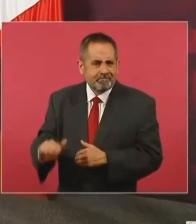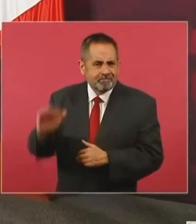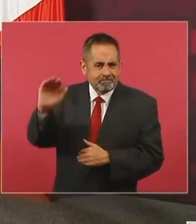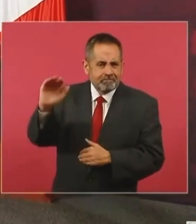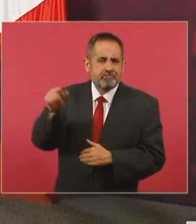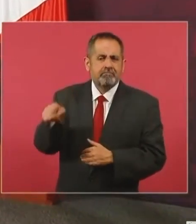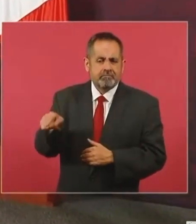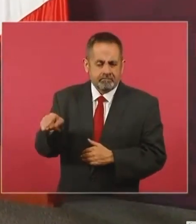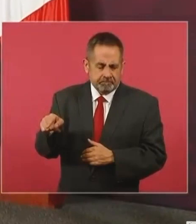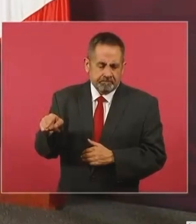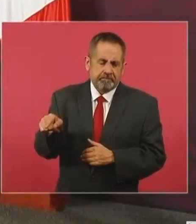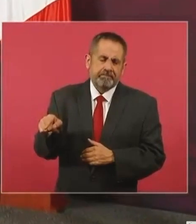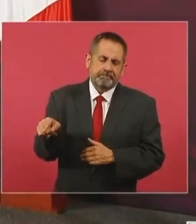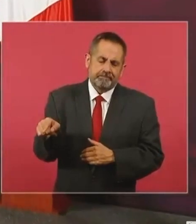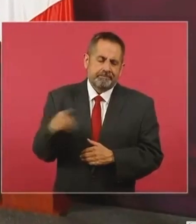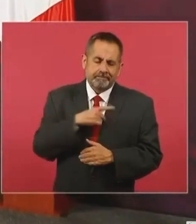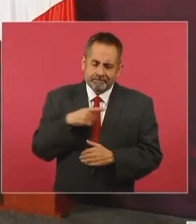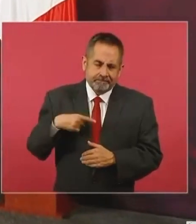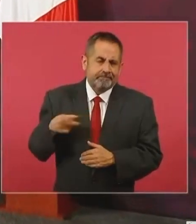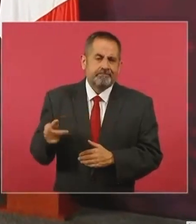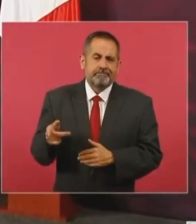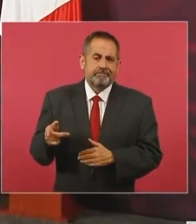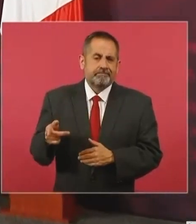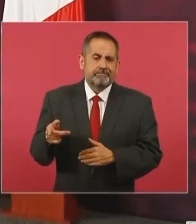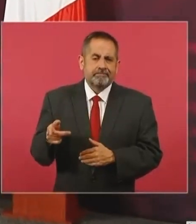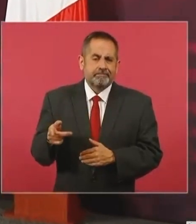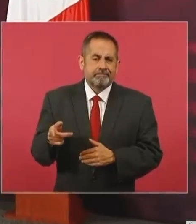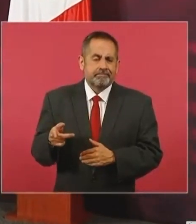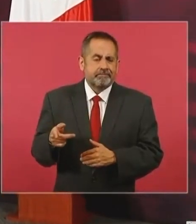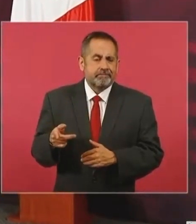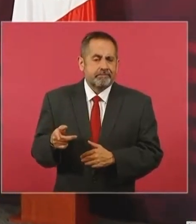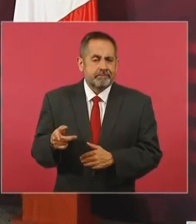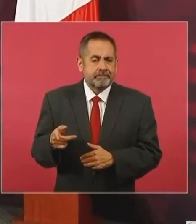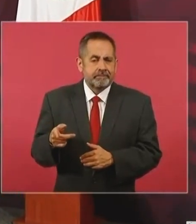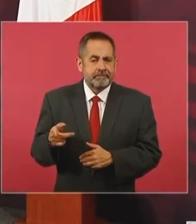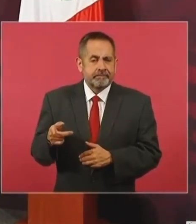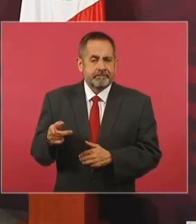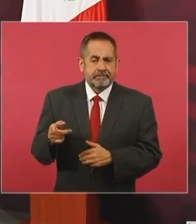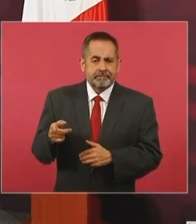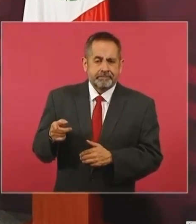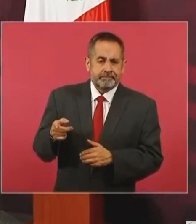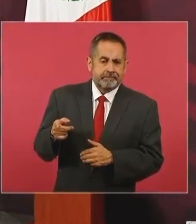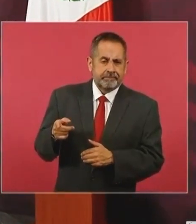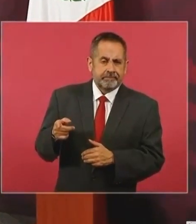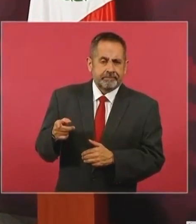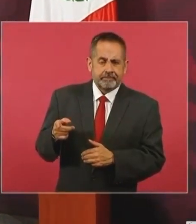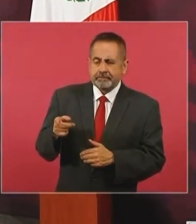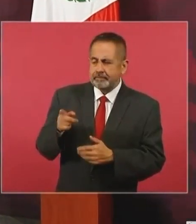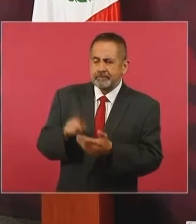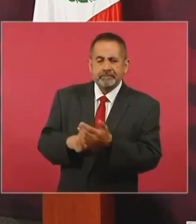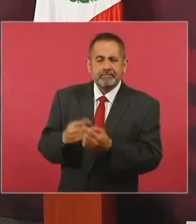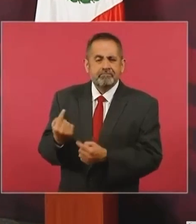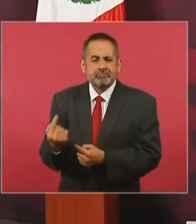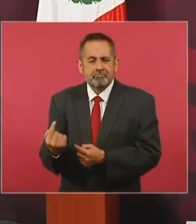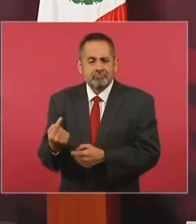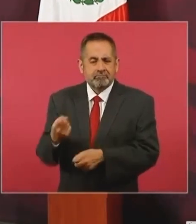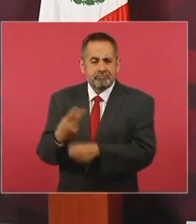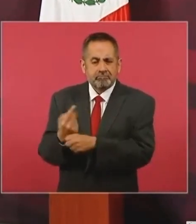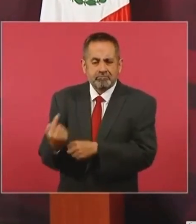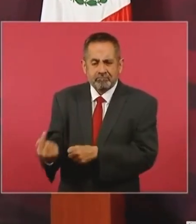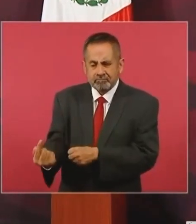que se da desde la edad temprana de la vida.